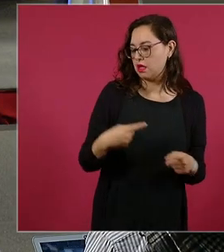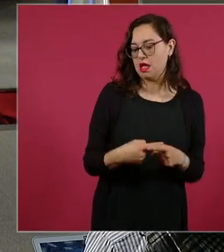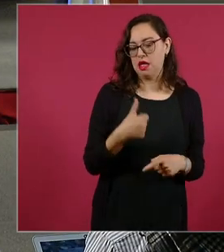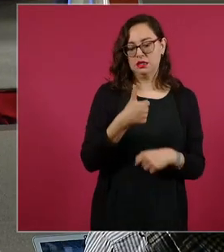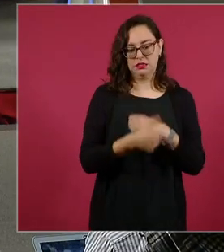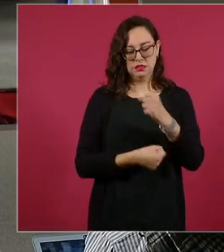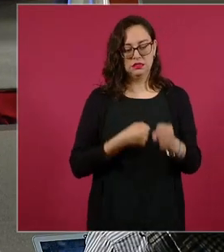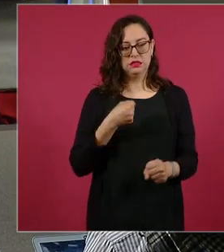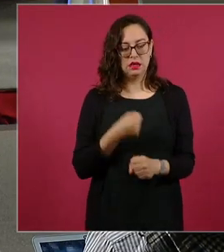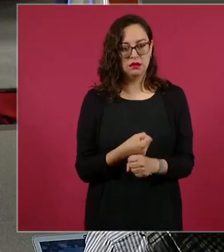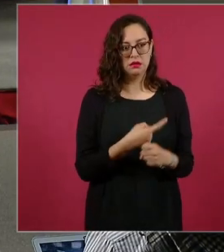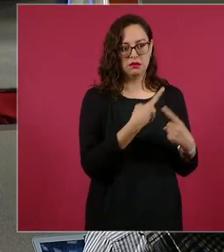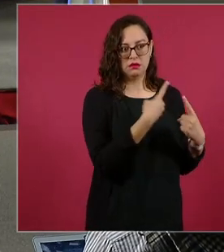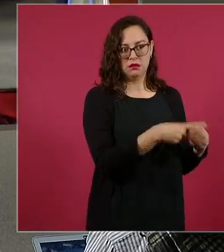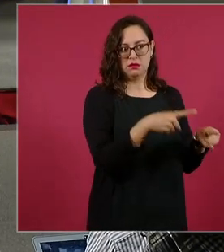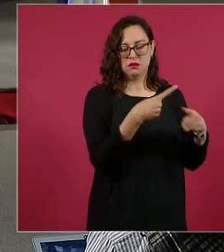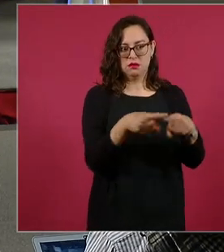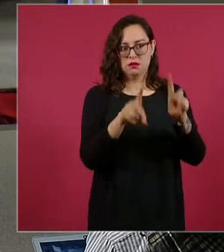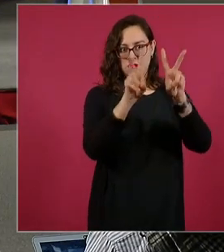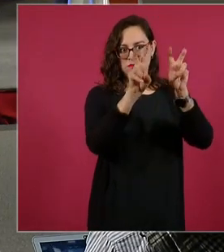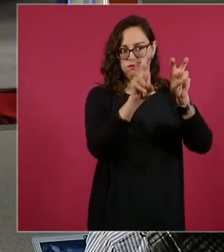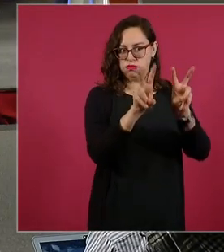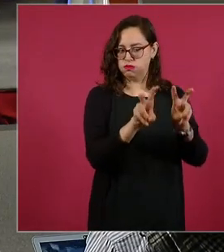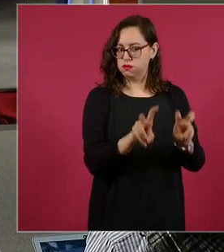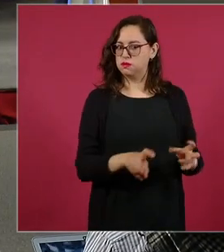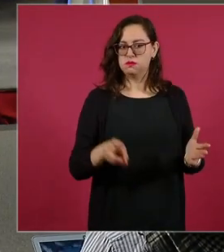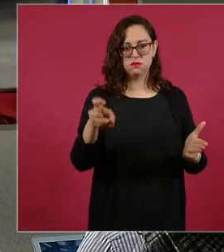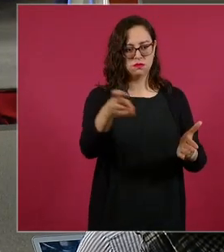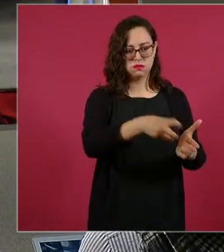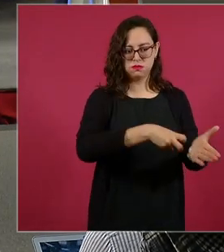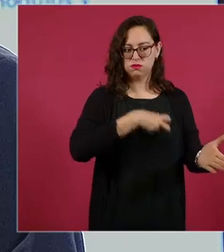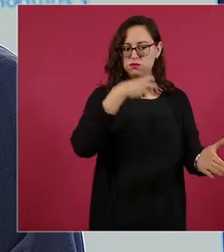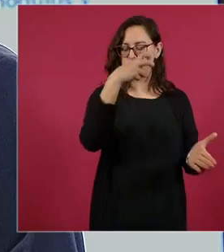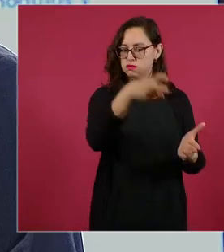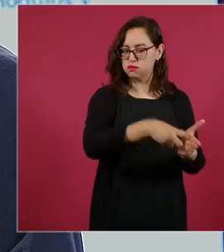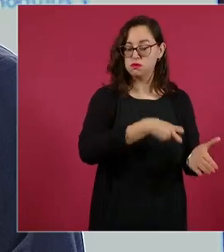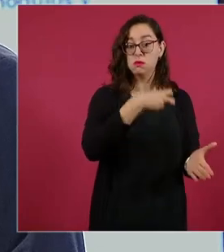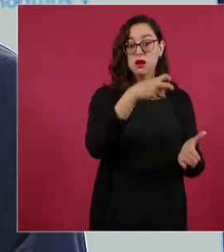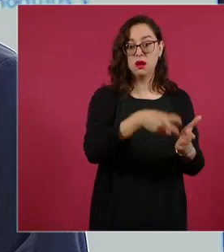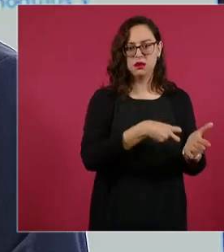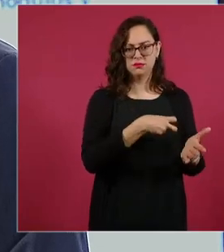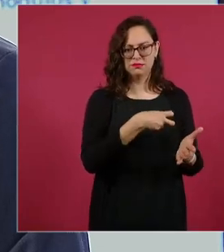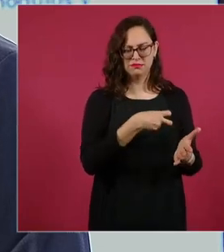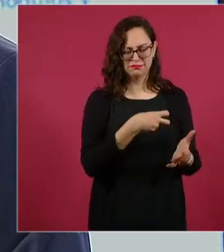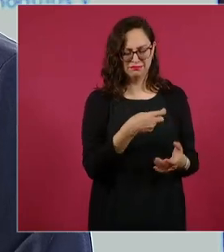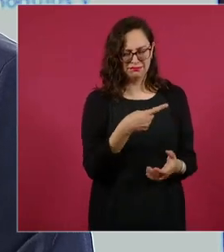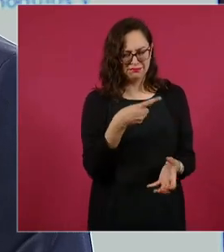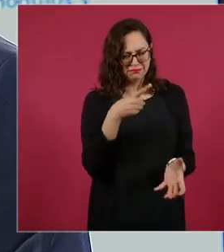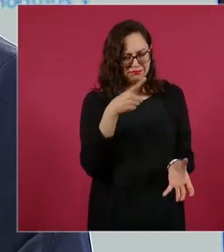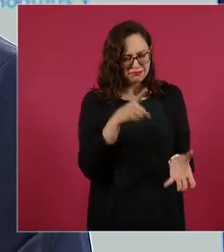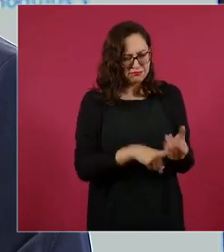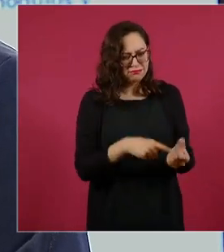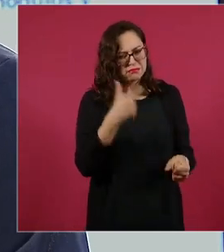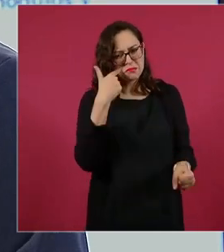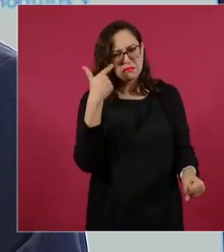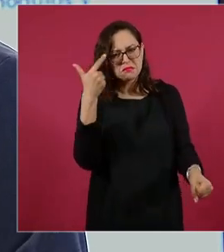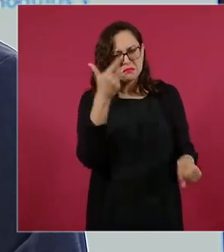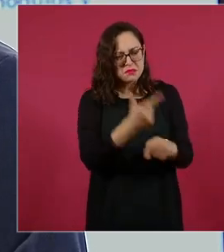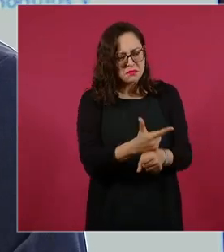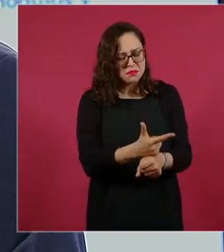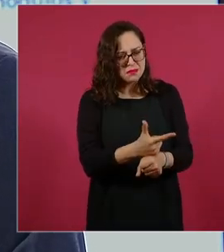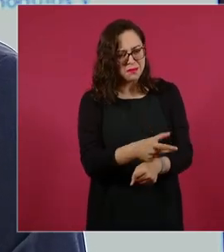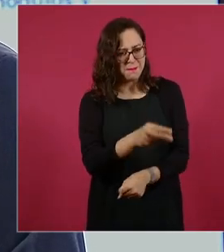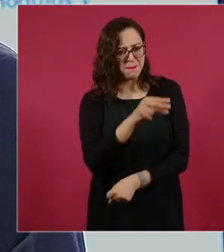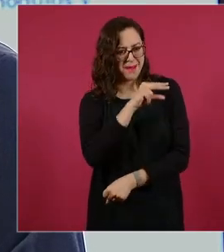otros aspectos, también encontramos un FOBISTE que tenía varias cosas privatizadas. Desde el 2009